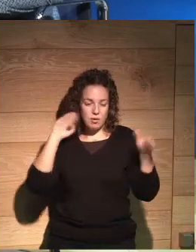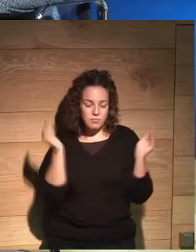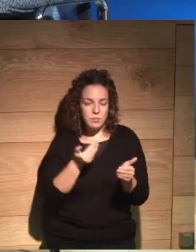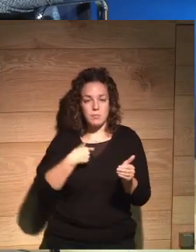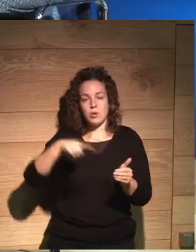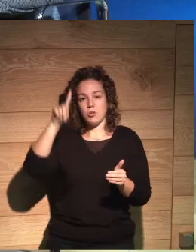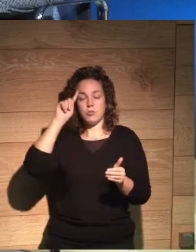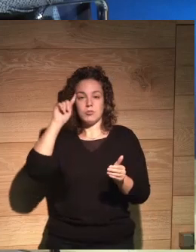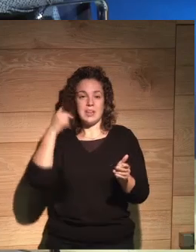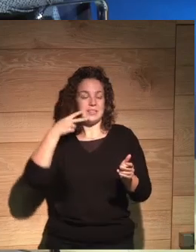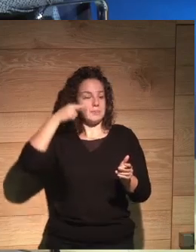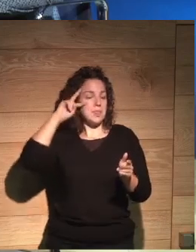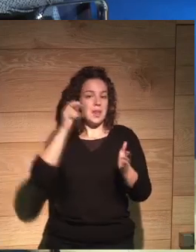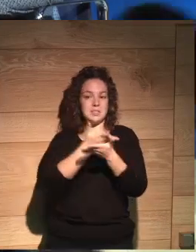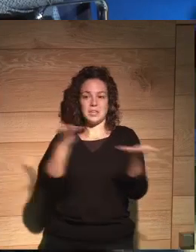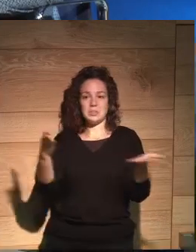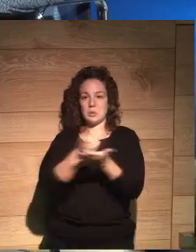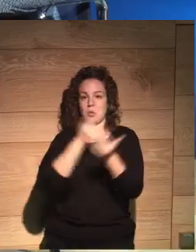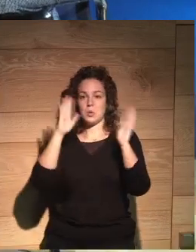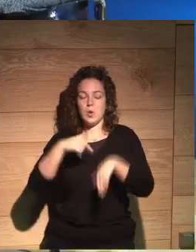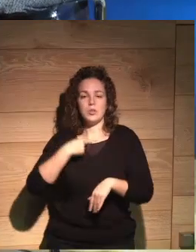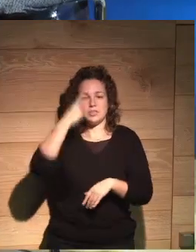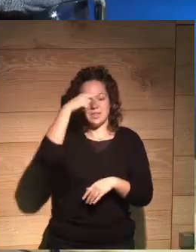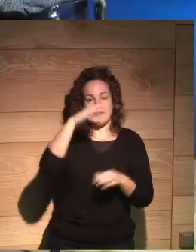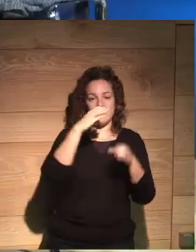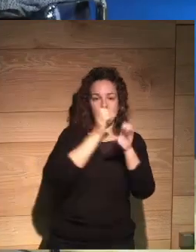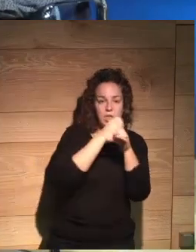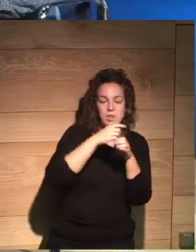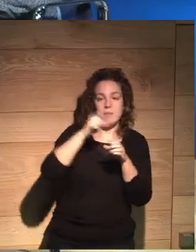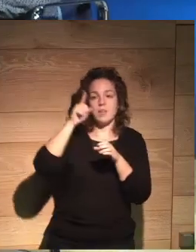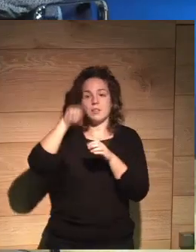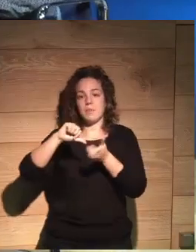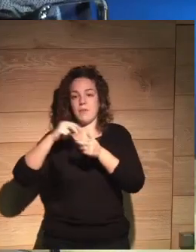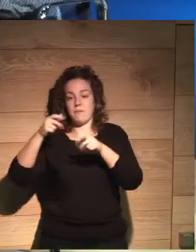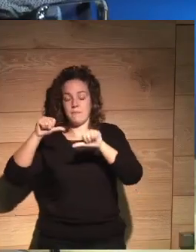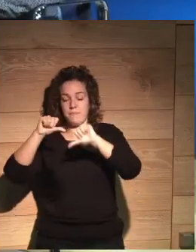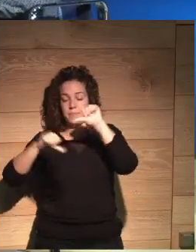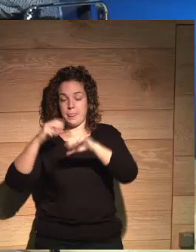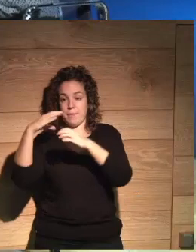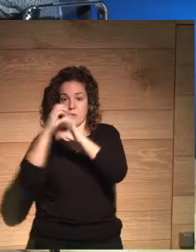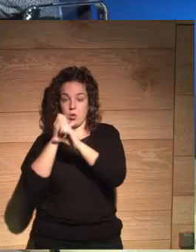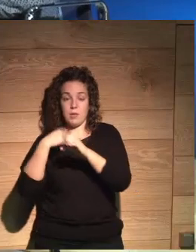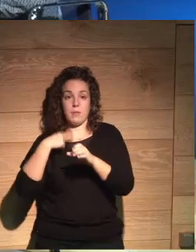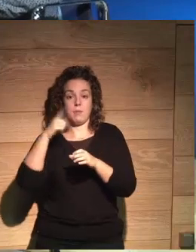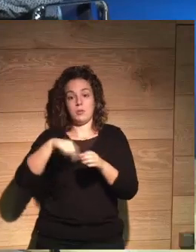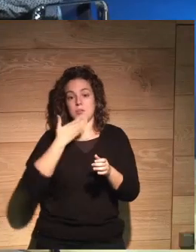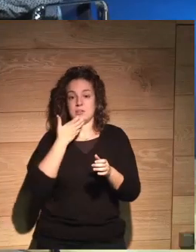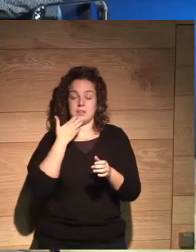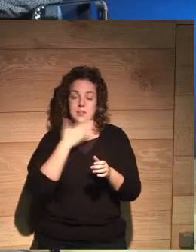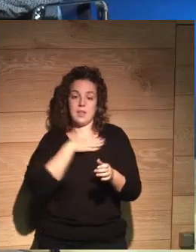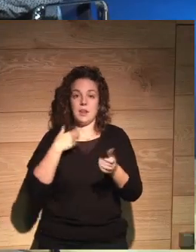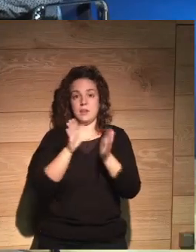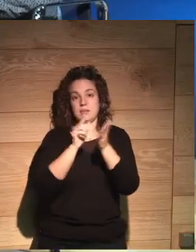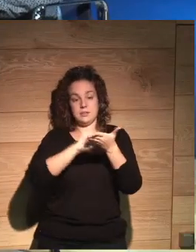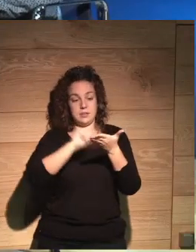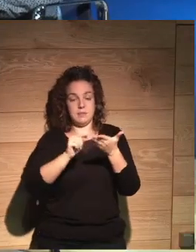que haya especialistas de todo. Yo soy bioquímico, sé de bioquímica y de cierta parte de la bioquímica, pero si quieres escribir de lo otro tienes que